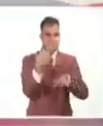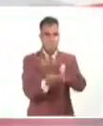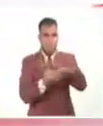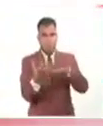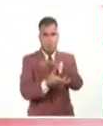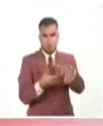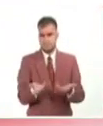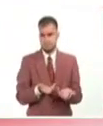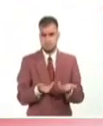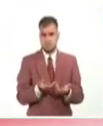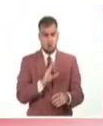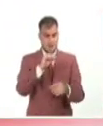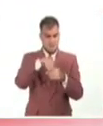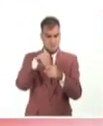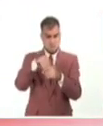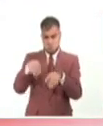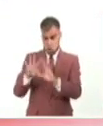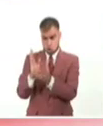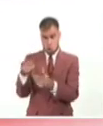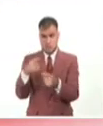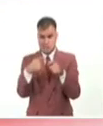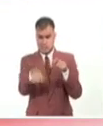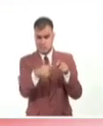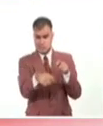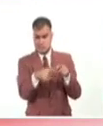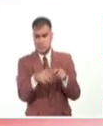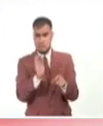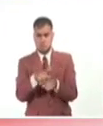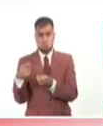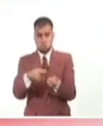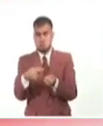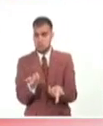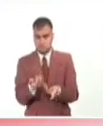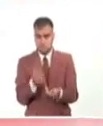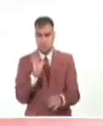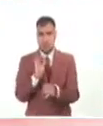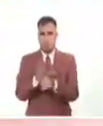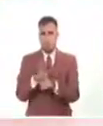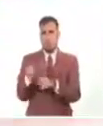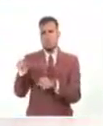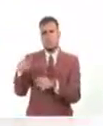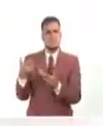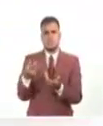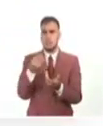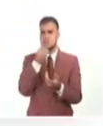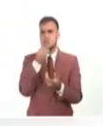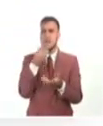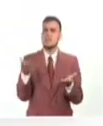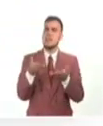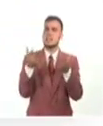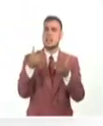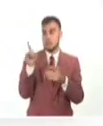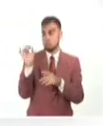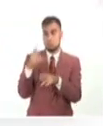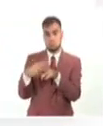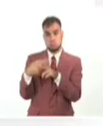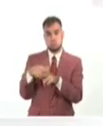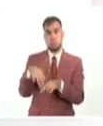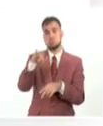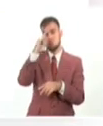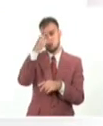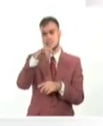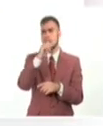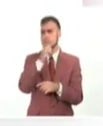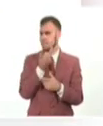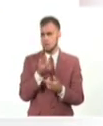favor de los derechos humanos y la democracia en el mundo a proyectos de asistencia y